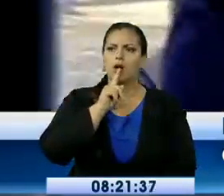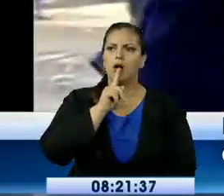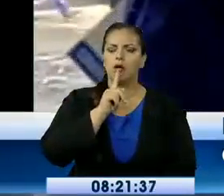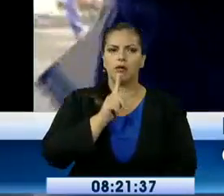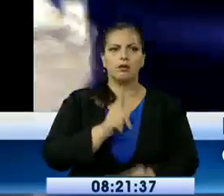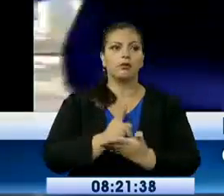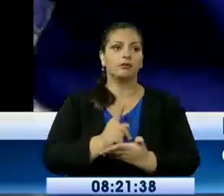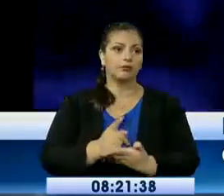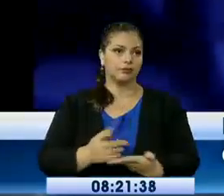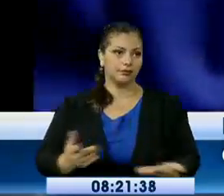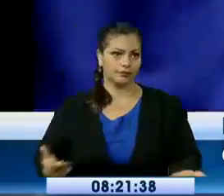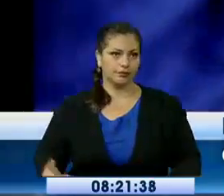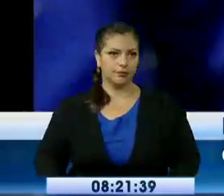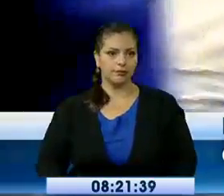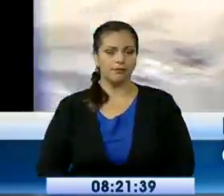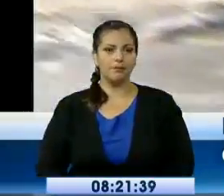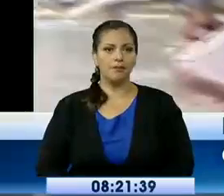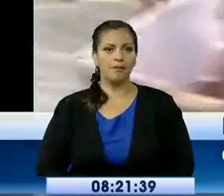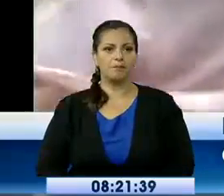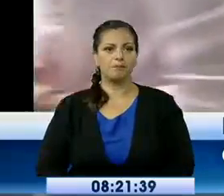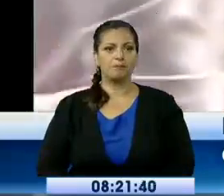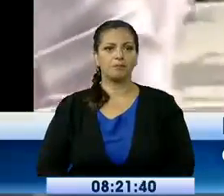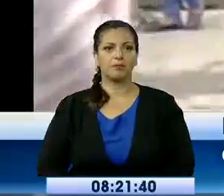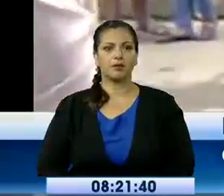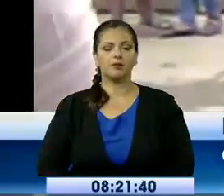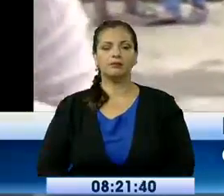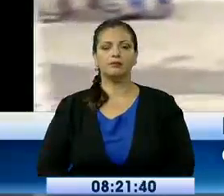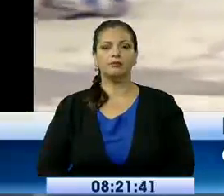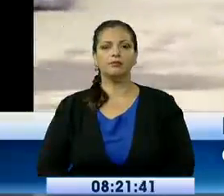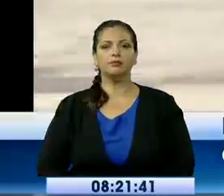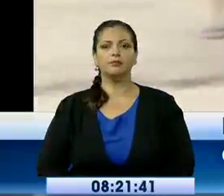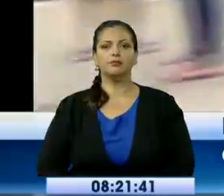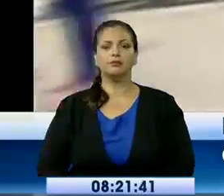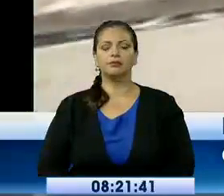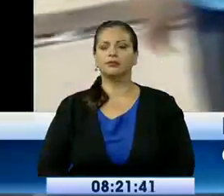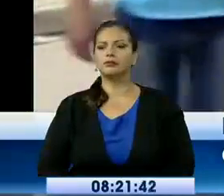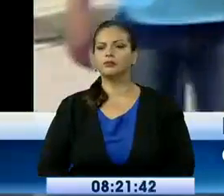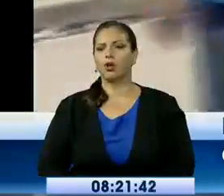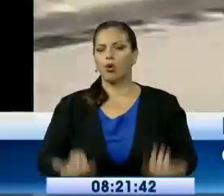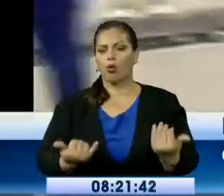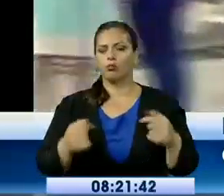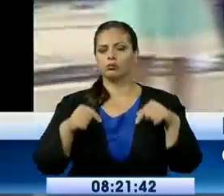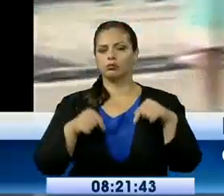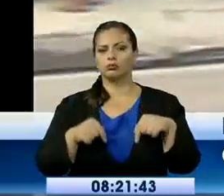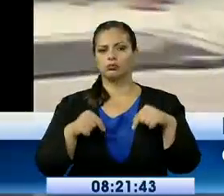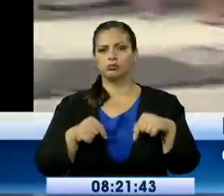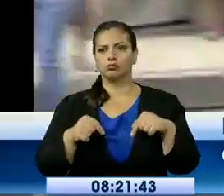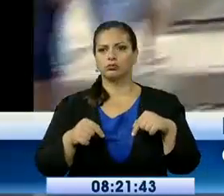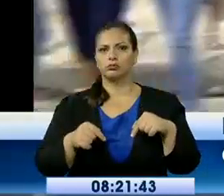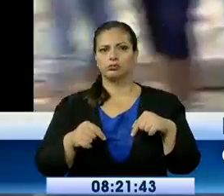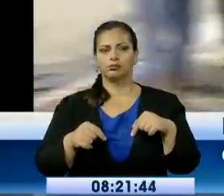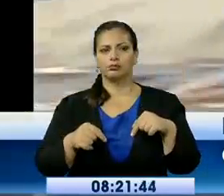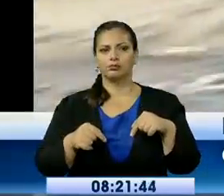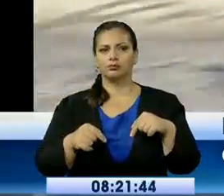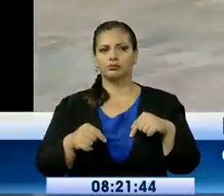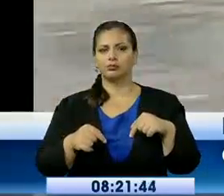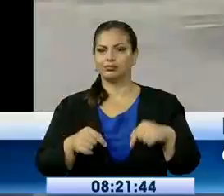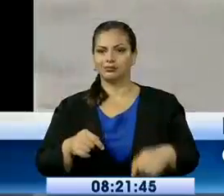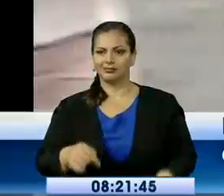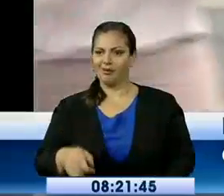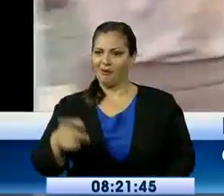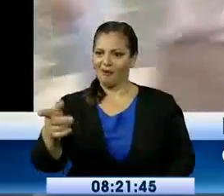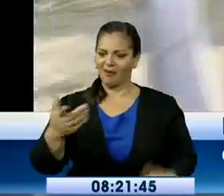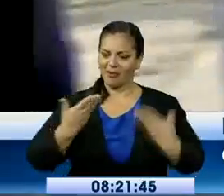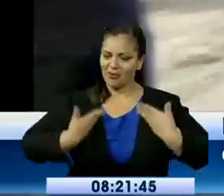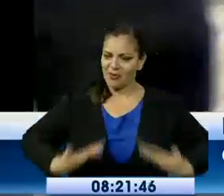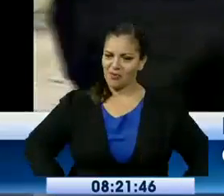son varias personas, así que ya lo saben, esté muy pendiente estas brigadas. ¿Dónde más van a estar estas brigadas, abogado? Pero y usted está bien de Guayaquil, ¿no? Por cierto,